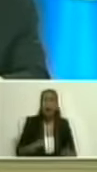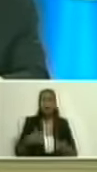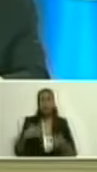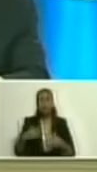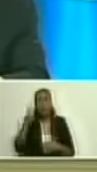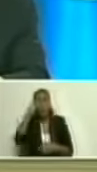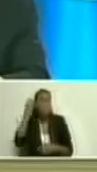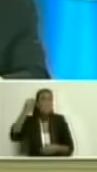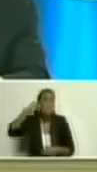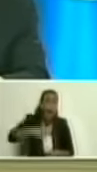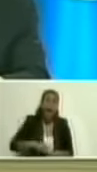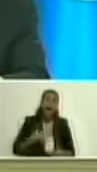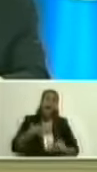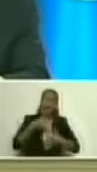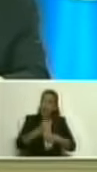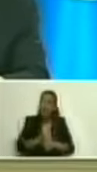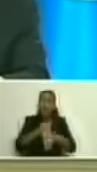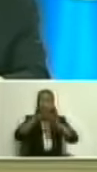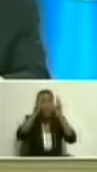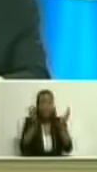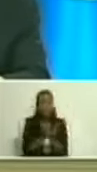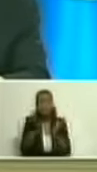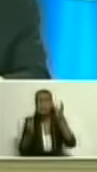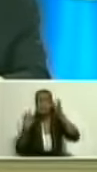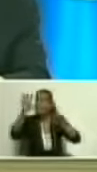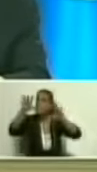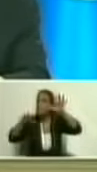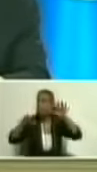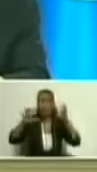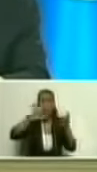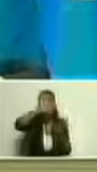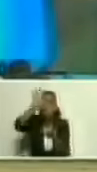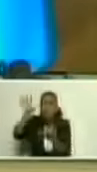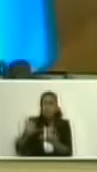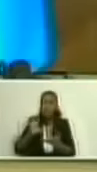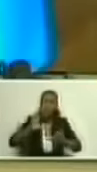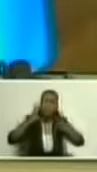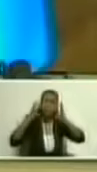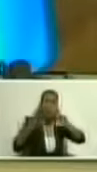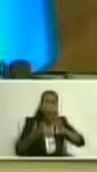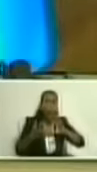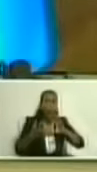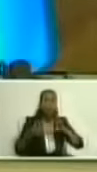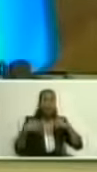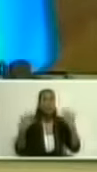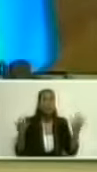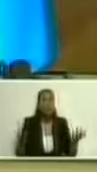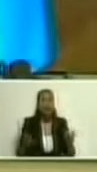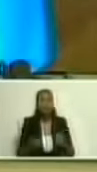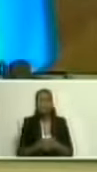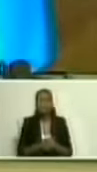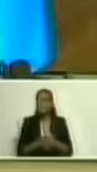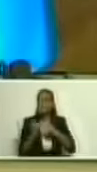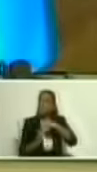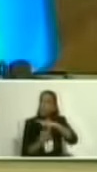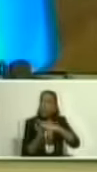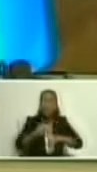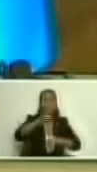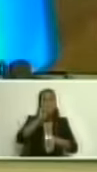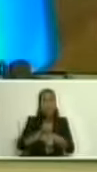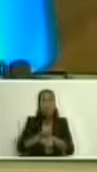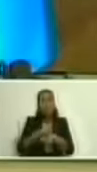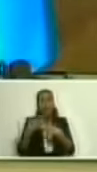Hoy más que nunca creemos en un mundo diferente, y ese mundo nuevo y diferente se hace sobre la base de los